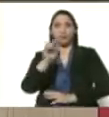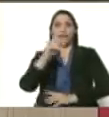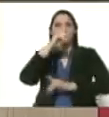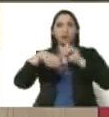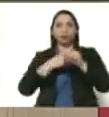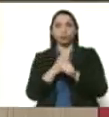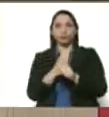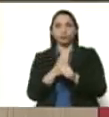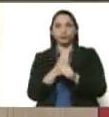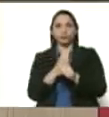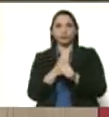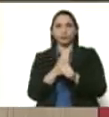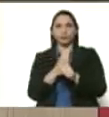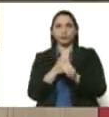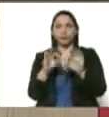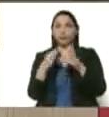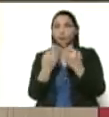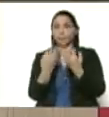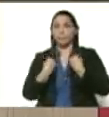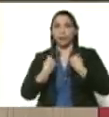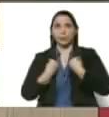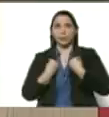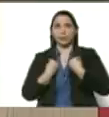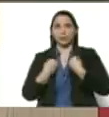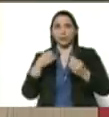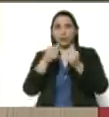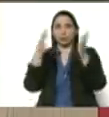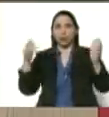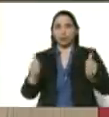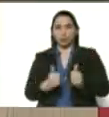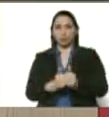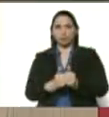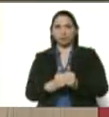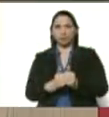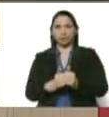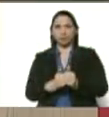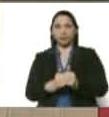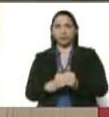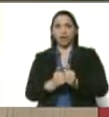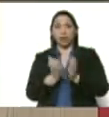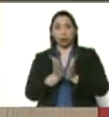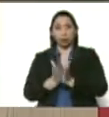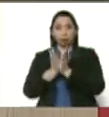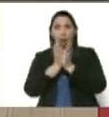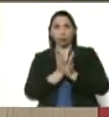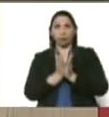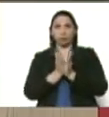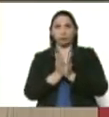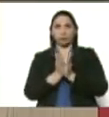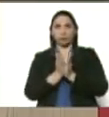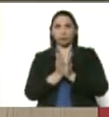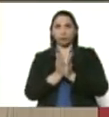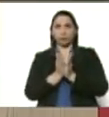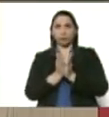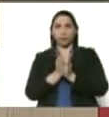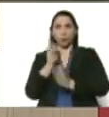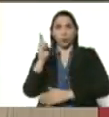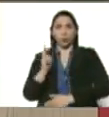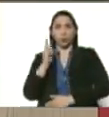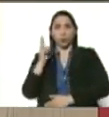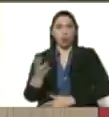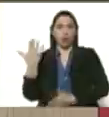años. Su familia reside en Anzoátegui. Estaba estudiando en Uruguay desde